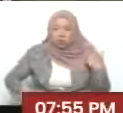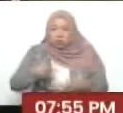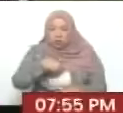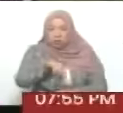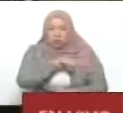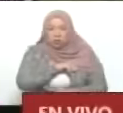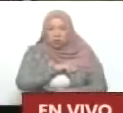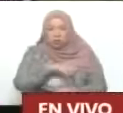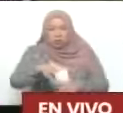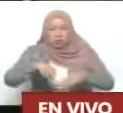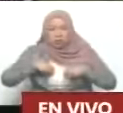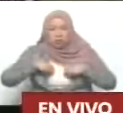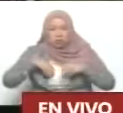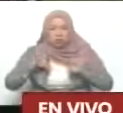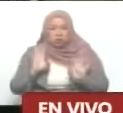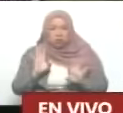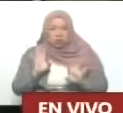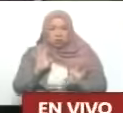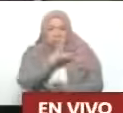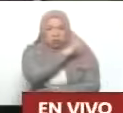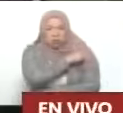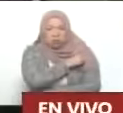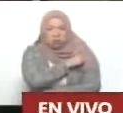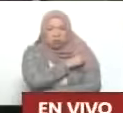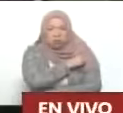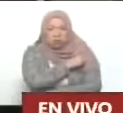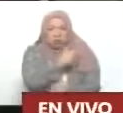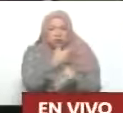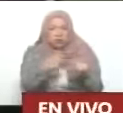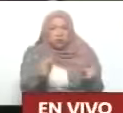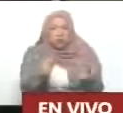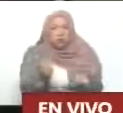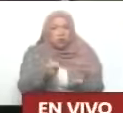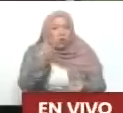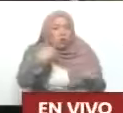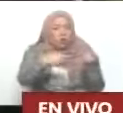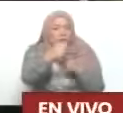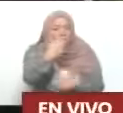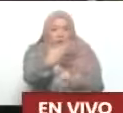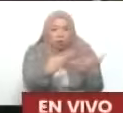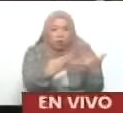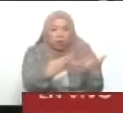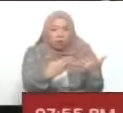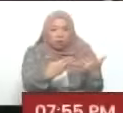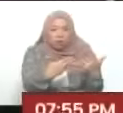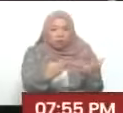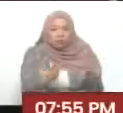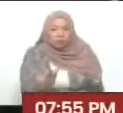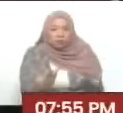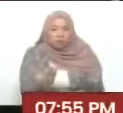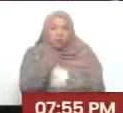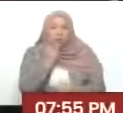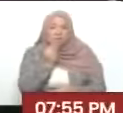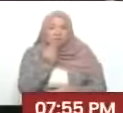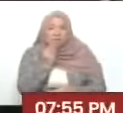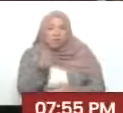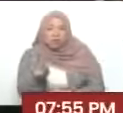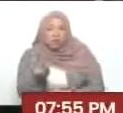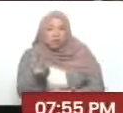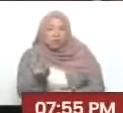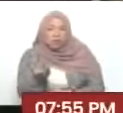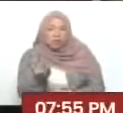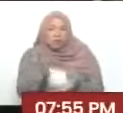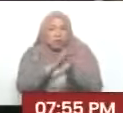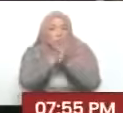va a reconocer a Palestina, está bien, pero les estamos vendiendo armas a los israelíes. Se pueden